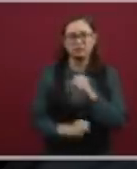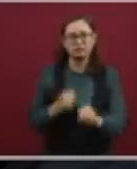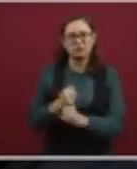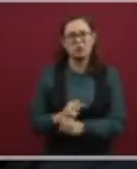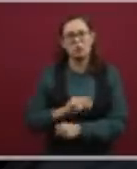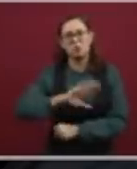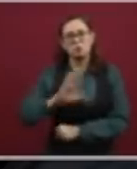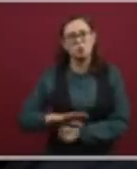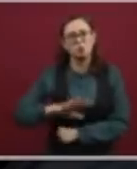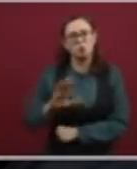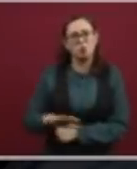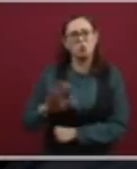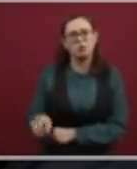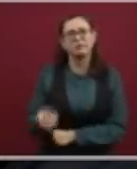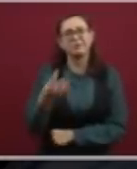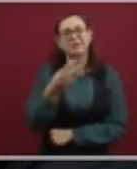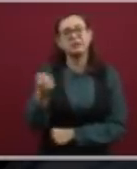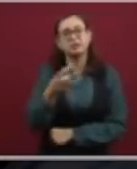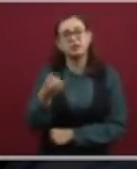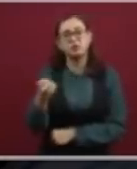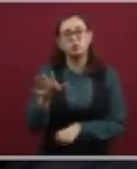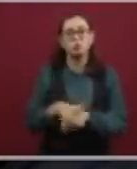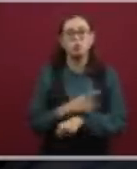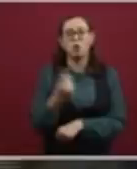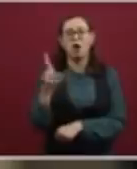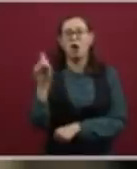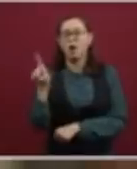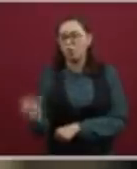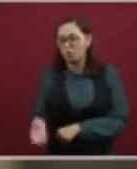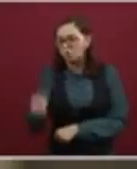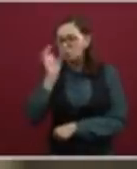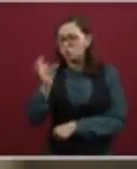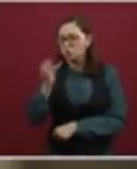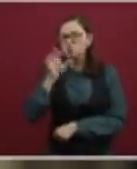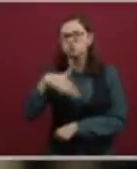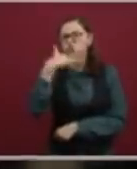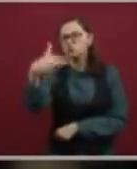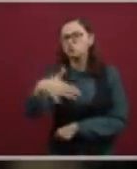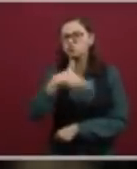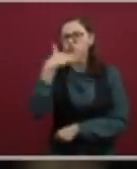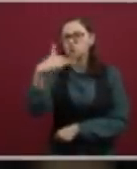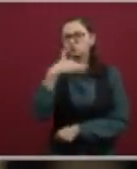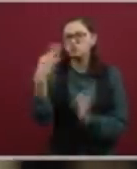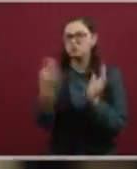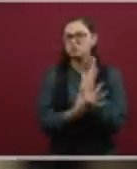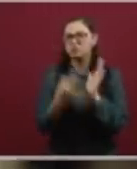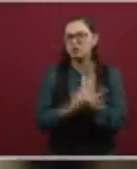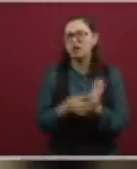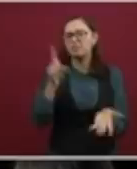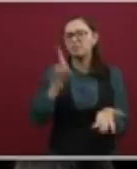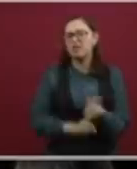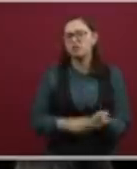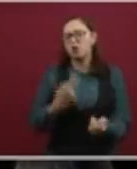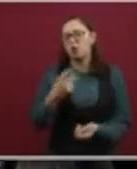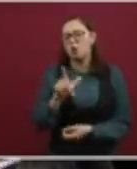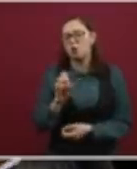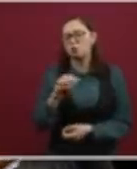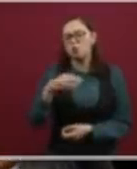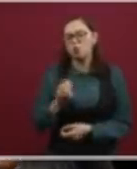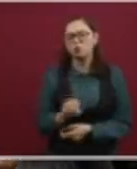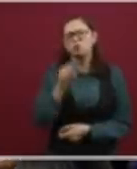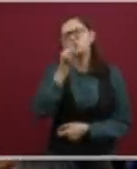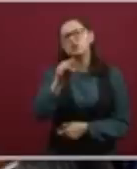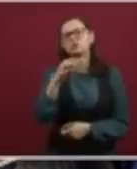300 personas, consecuencia de la ingesta de agua contaminada por arsénico y plomo. ¿Cuándo va a regresar ese